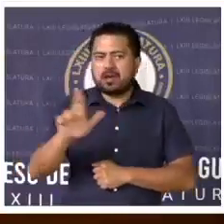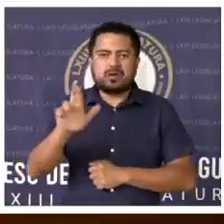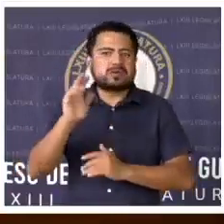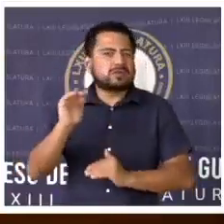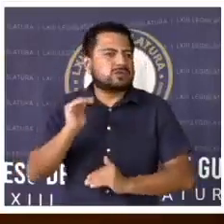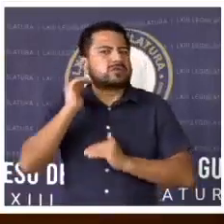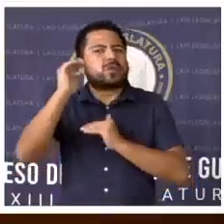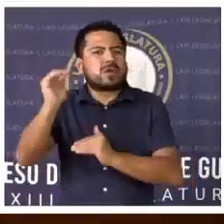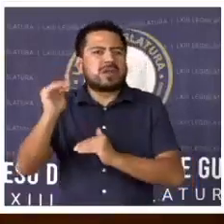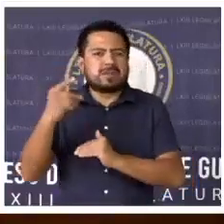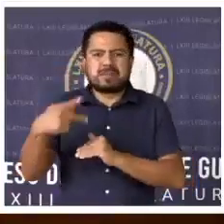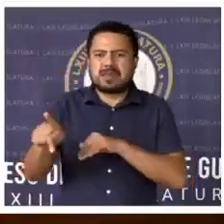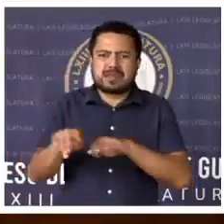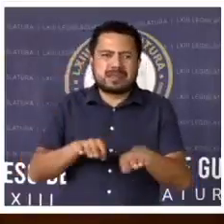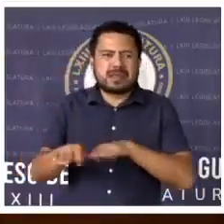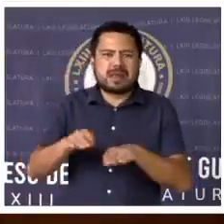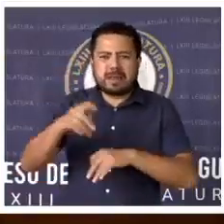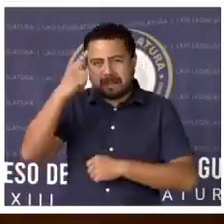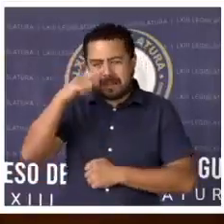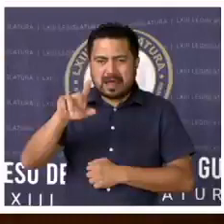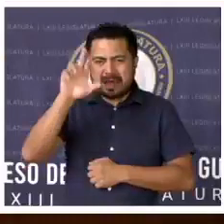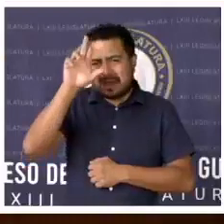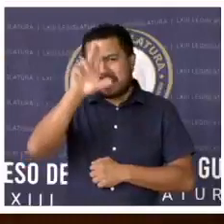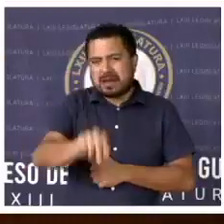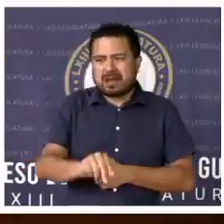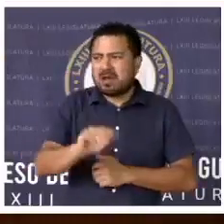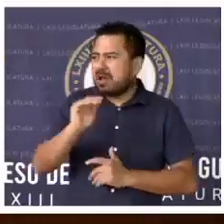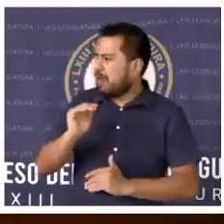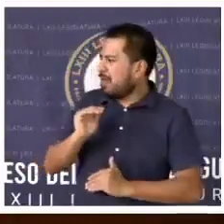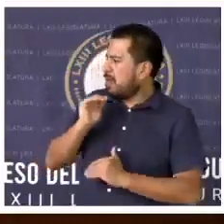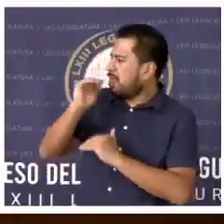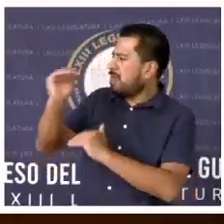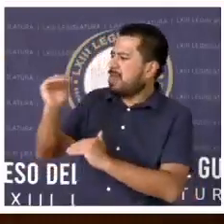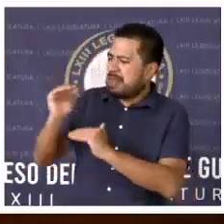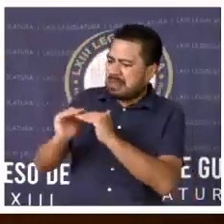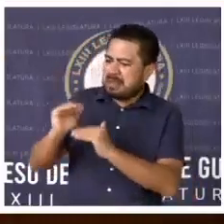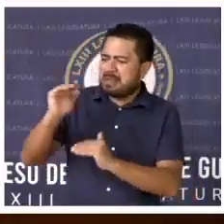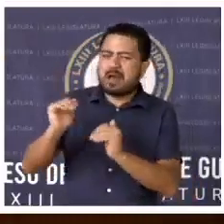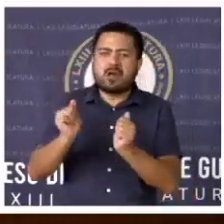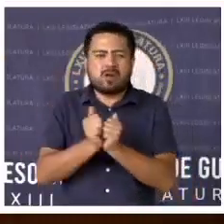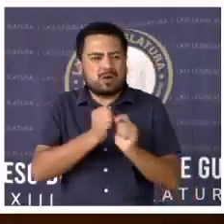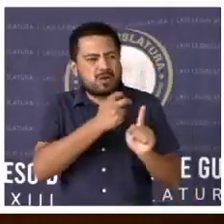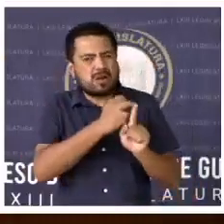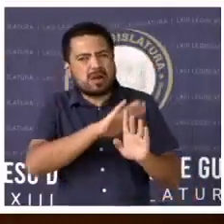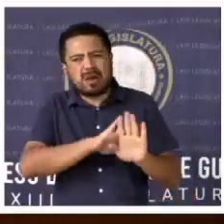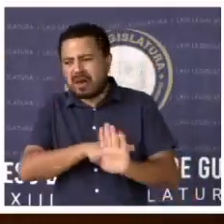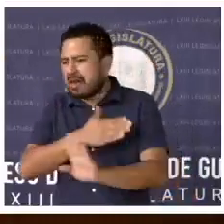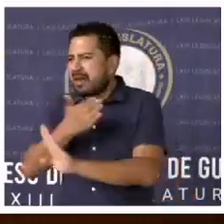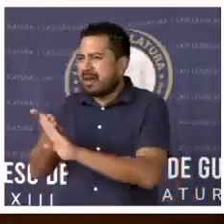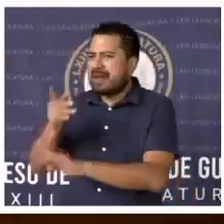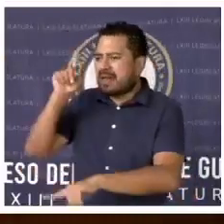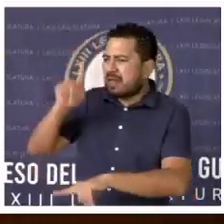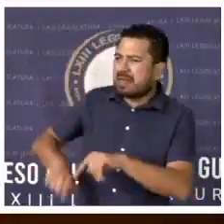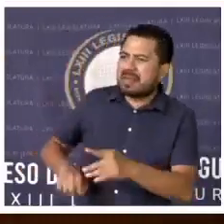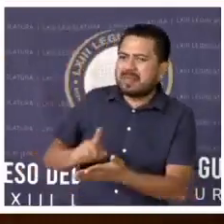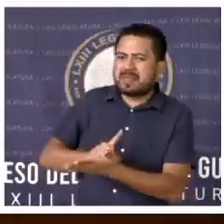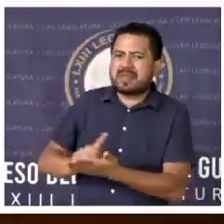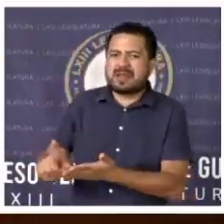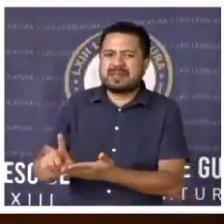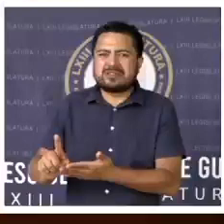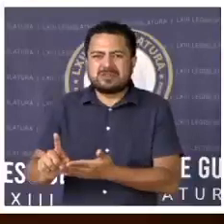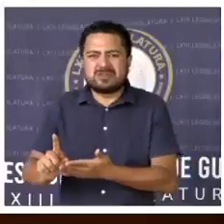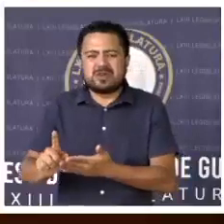límites de actuación para no extralimitarse y con ello violentar los derechos de los